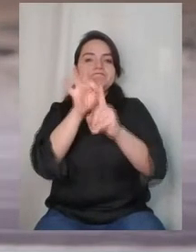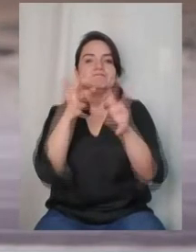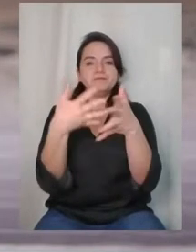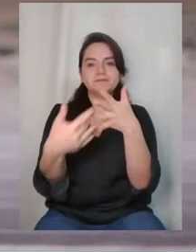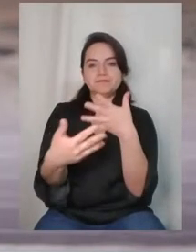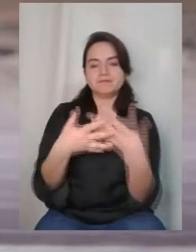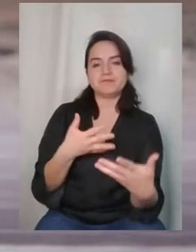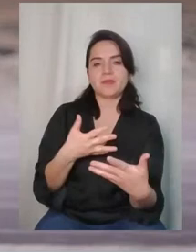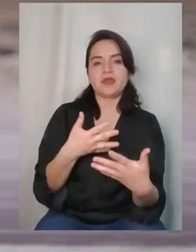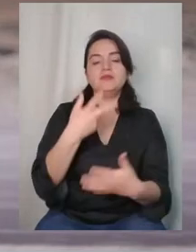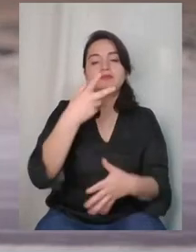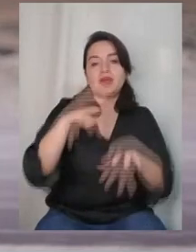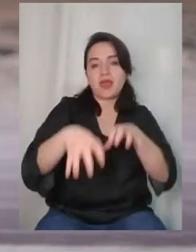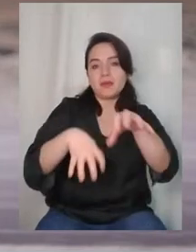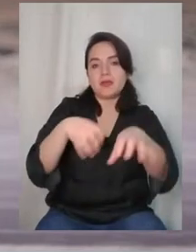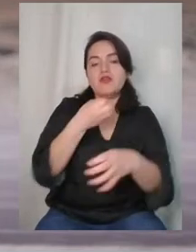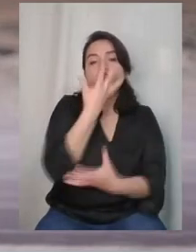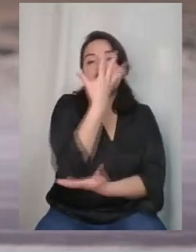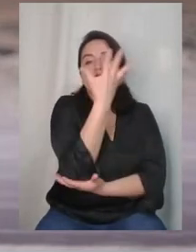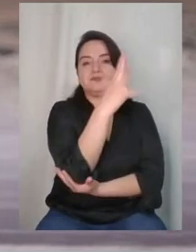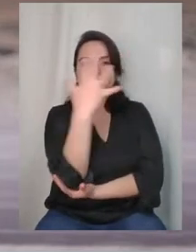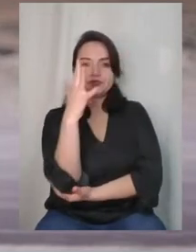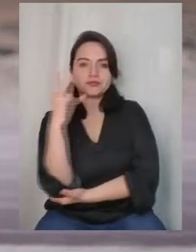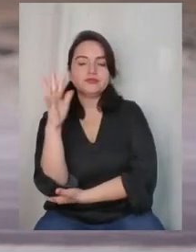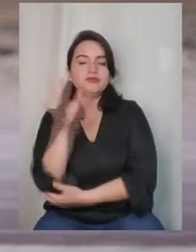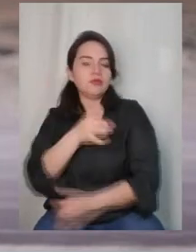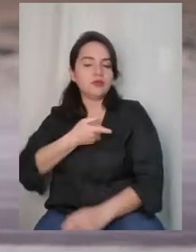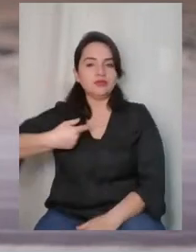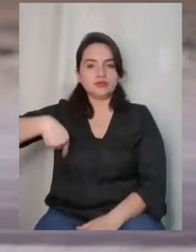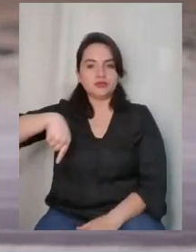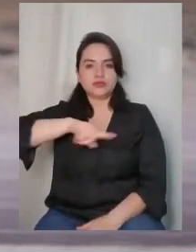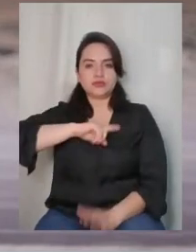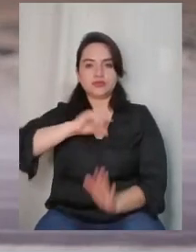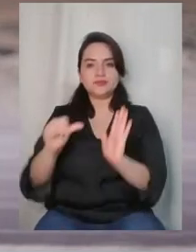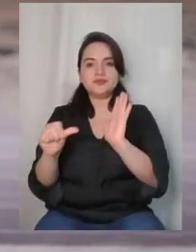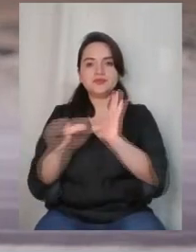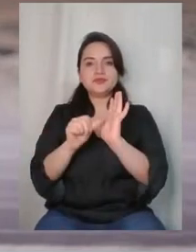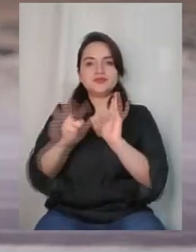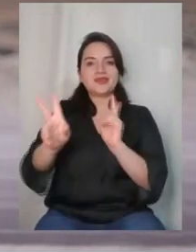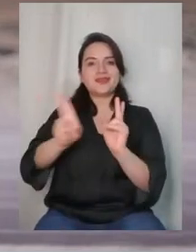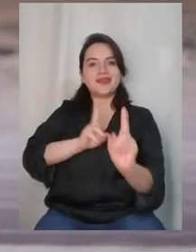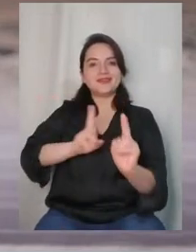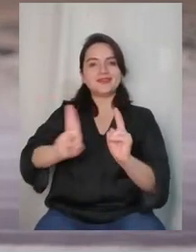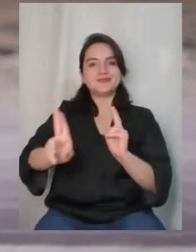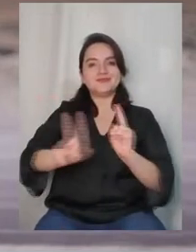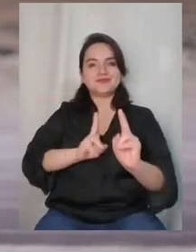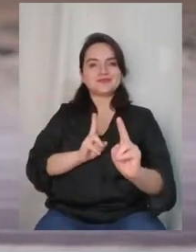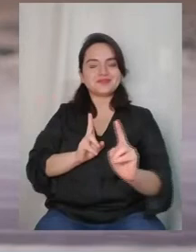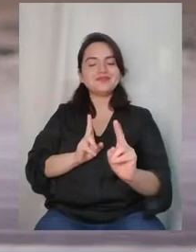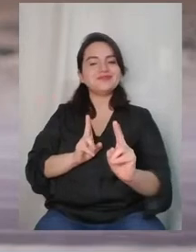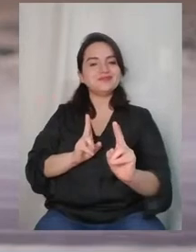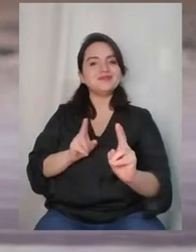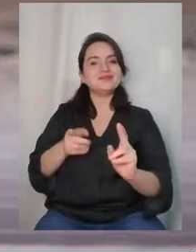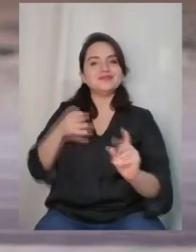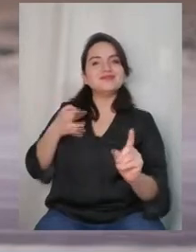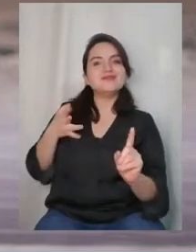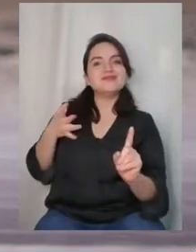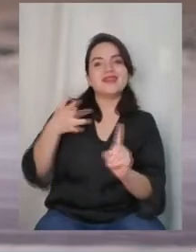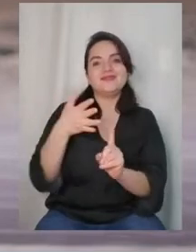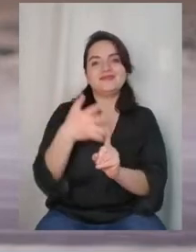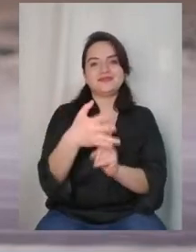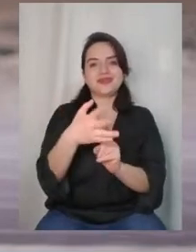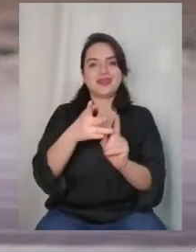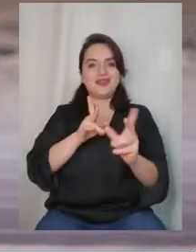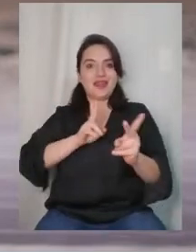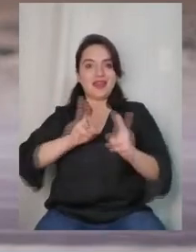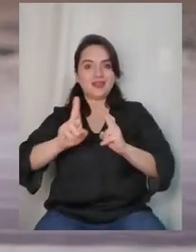flora, nosotros vamos a estar completamente relacionados, vamos a incidir y nos van a incidir la relación con la